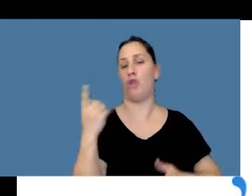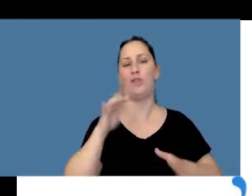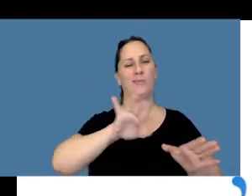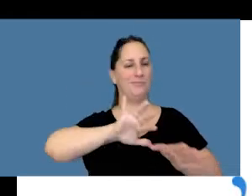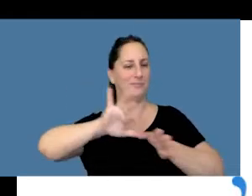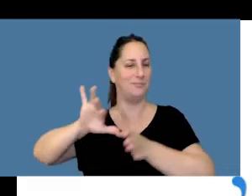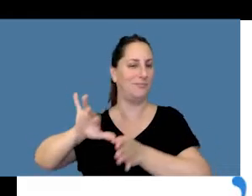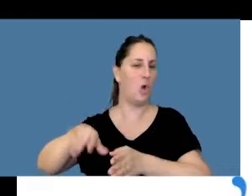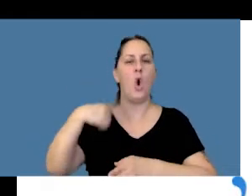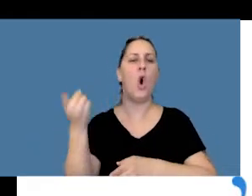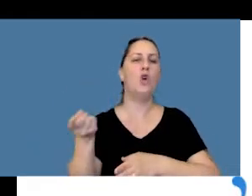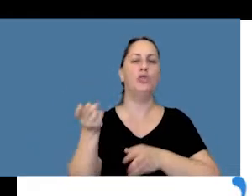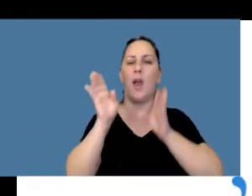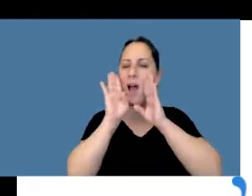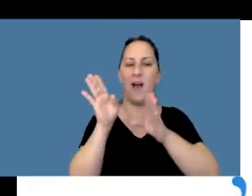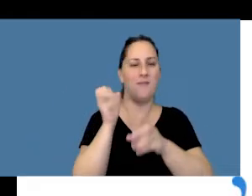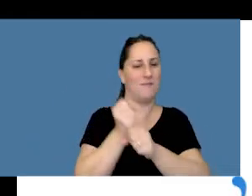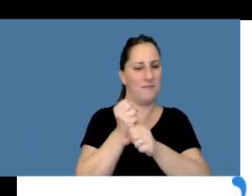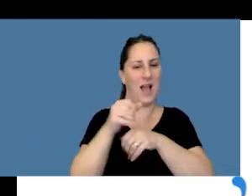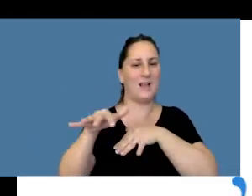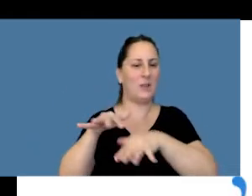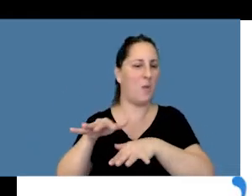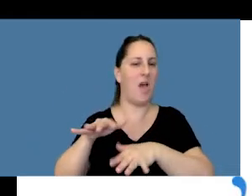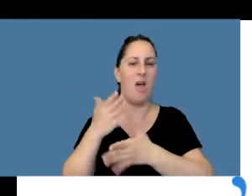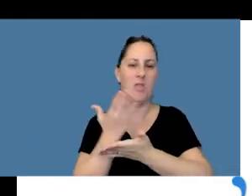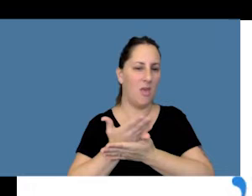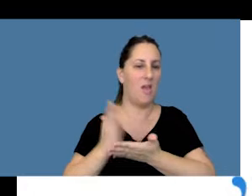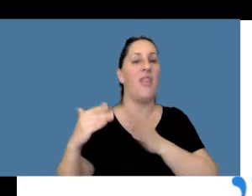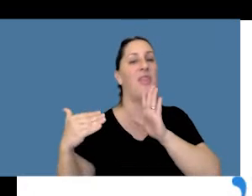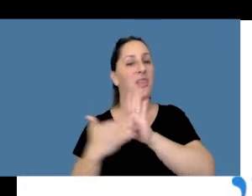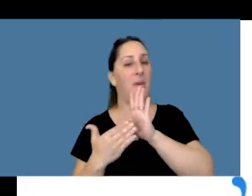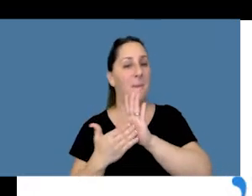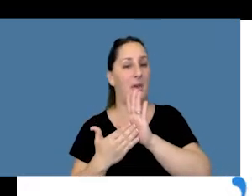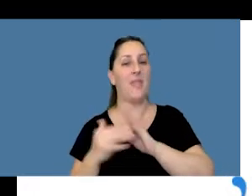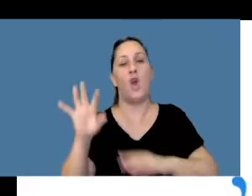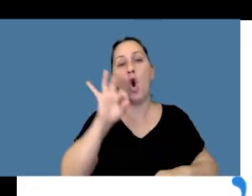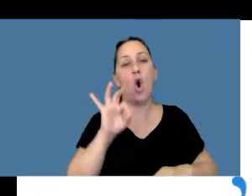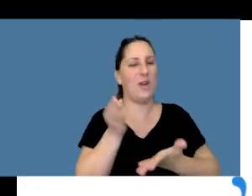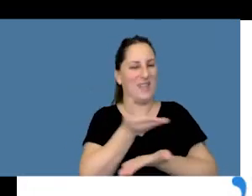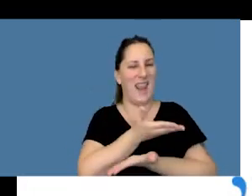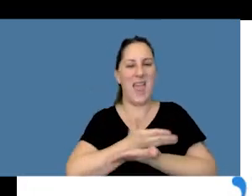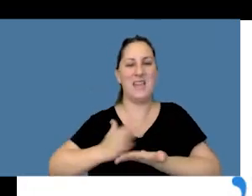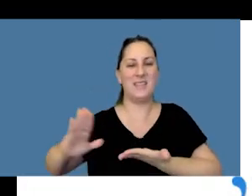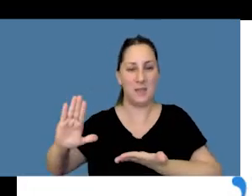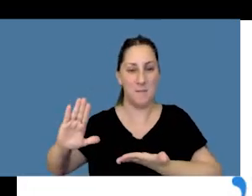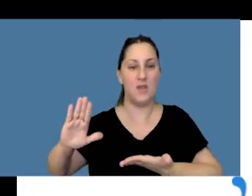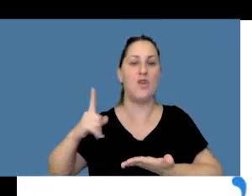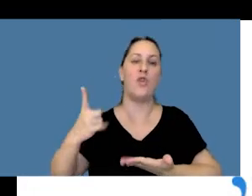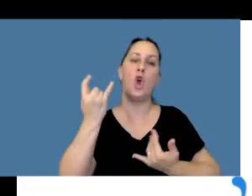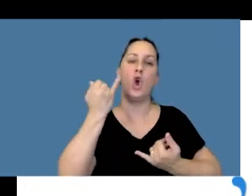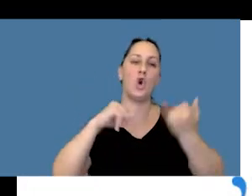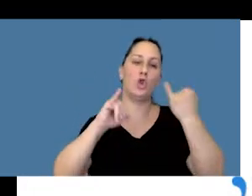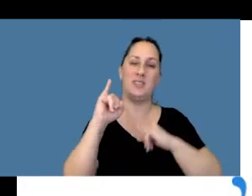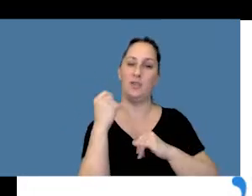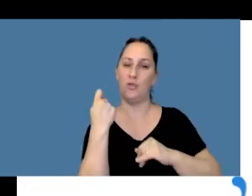tengan otra, digamos, o sea, que tengan actividad dependiente o que estén eximidos de la cotización